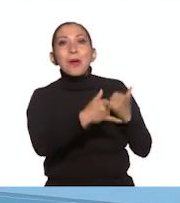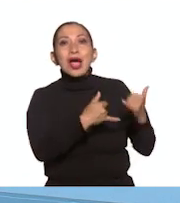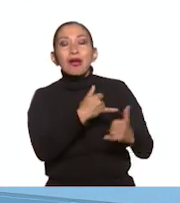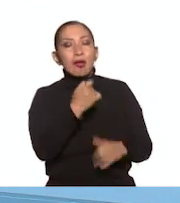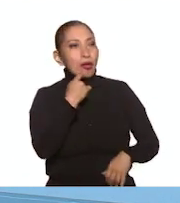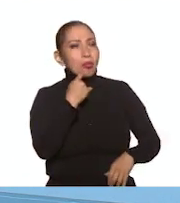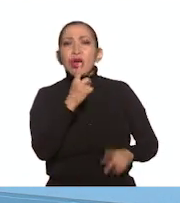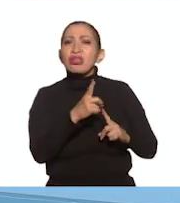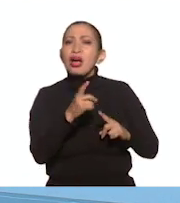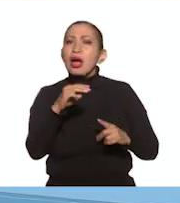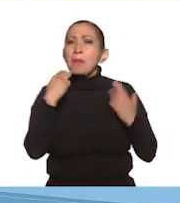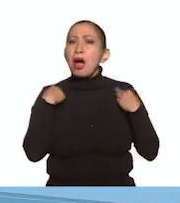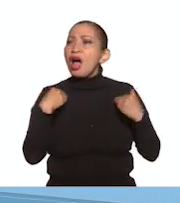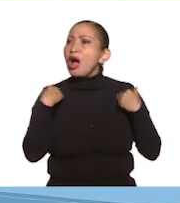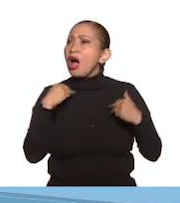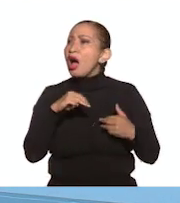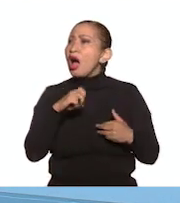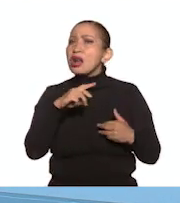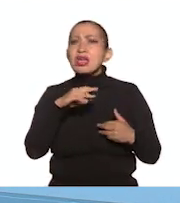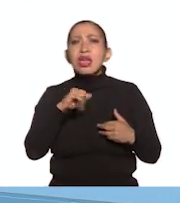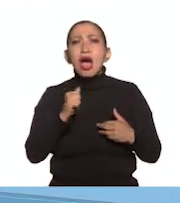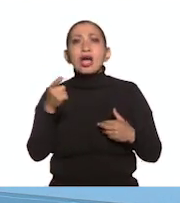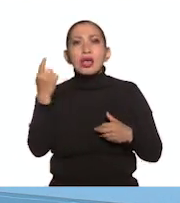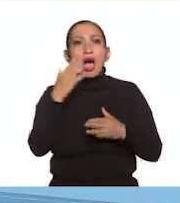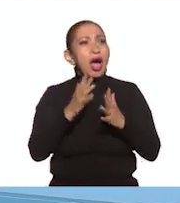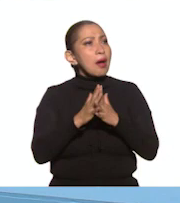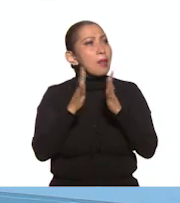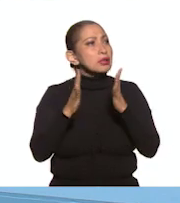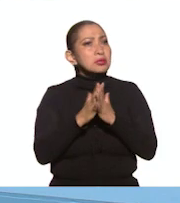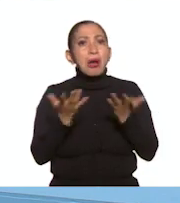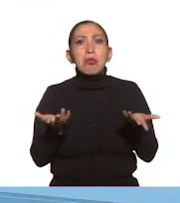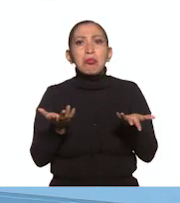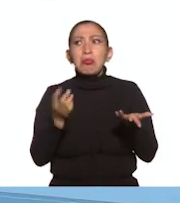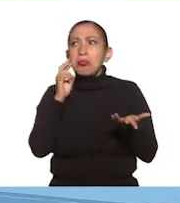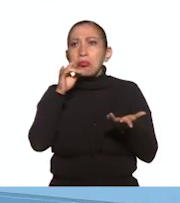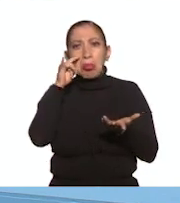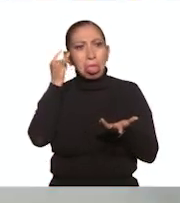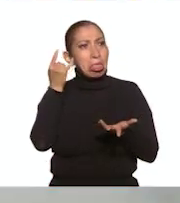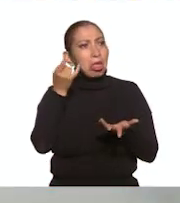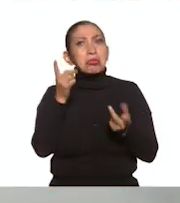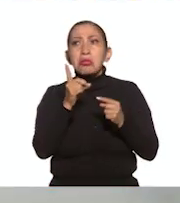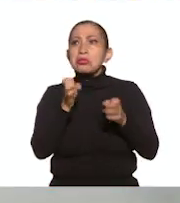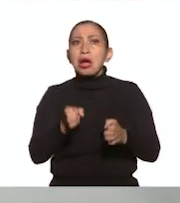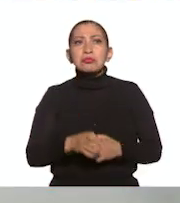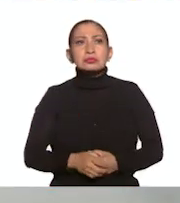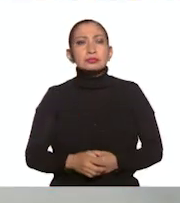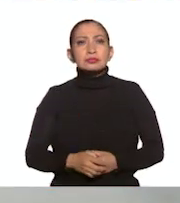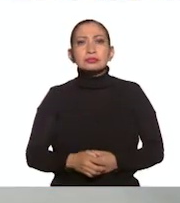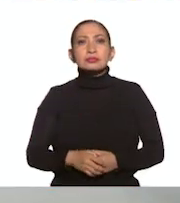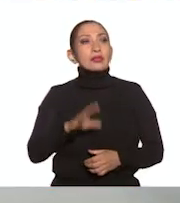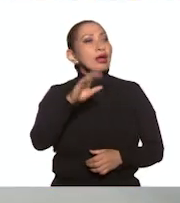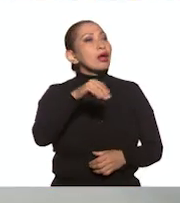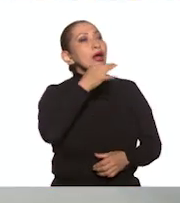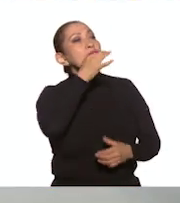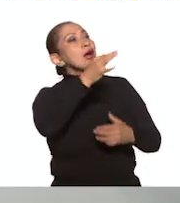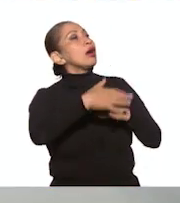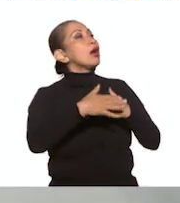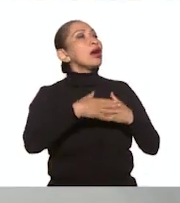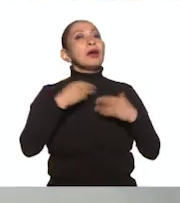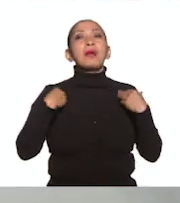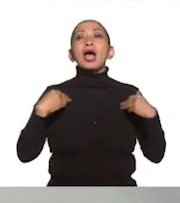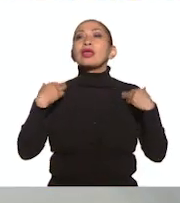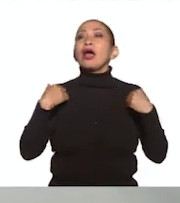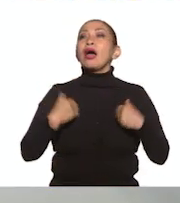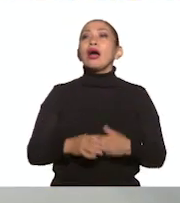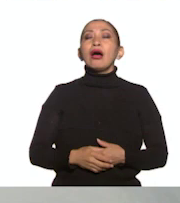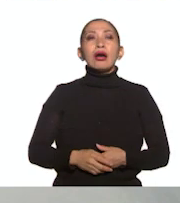Oye, pero ¿dónde está María? Ella también iba a participar y no la veo por ningún lado. ¡María! ¿Dónde